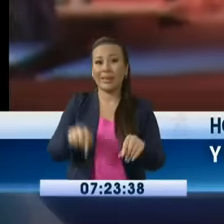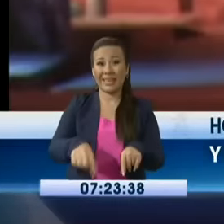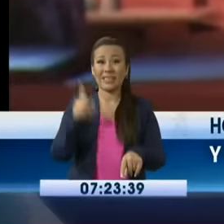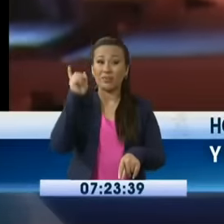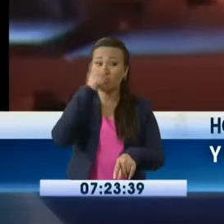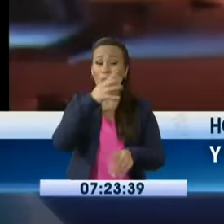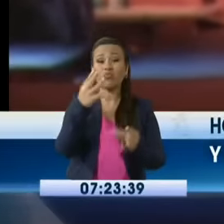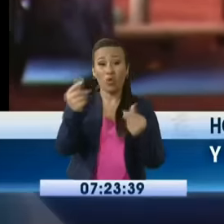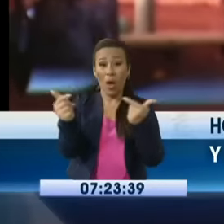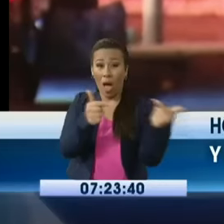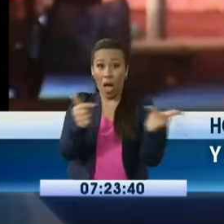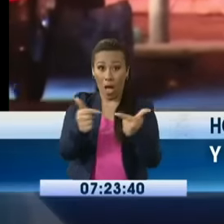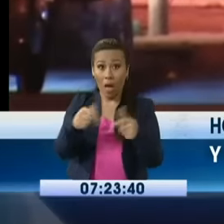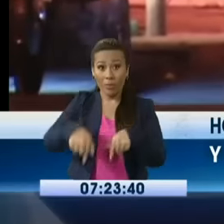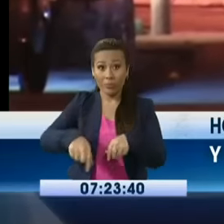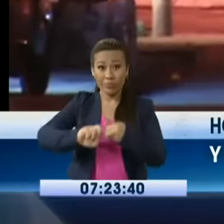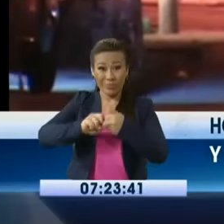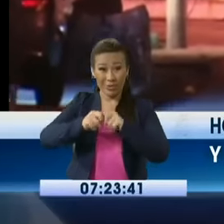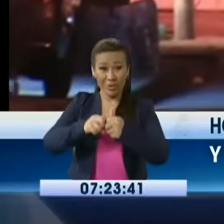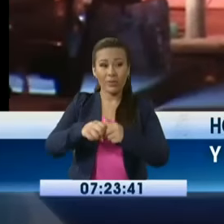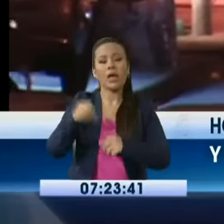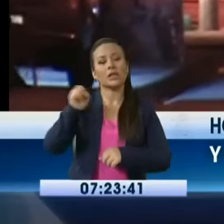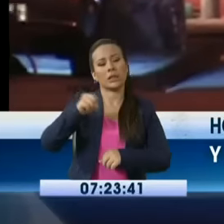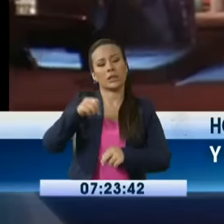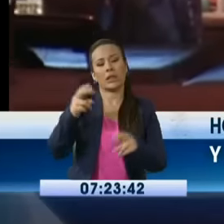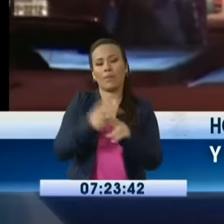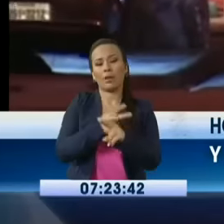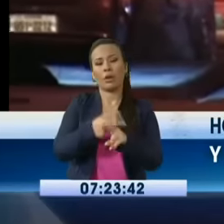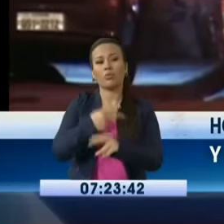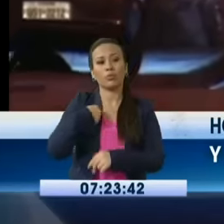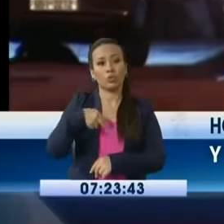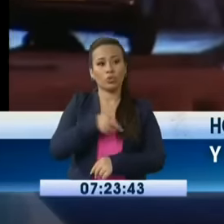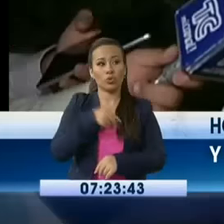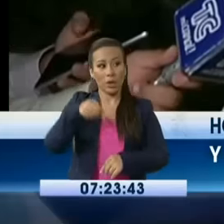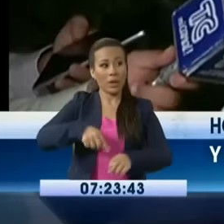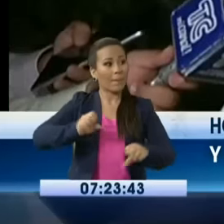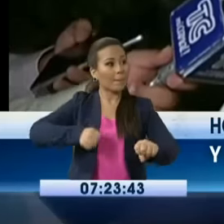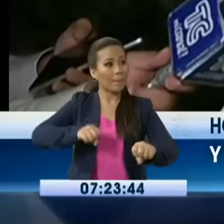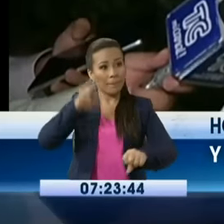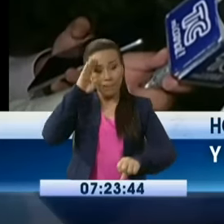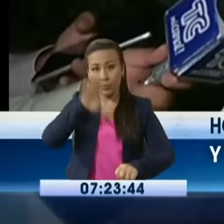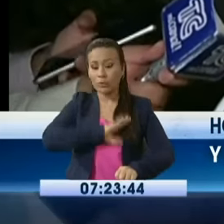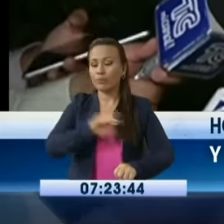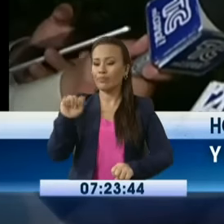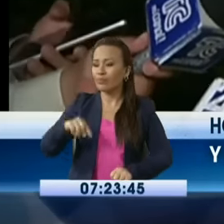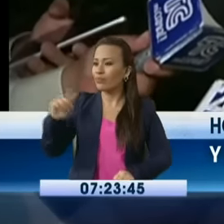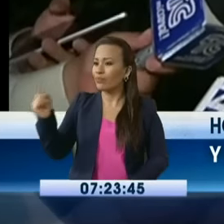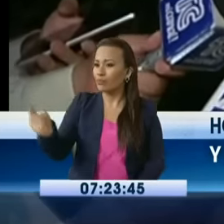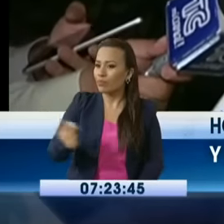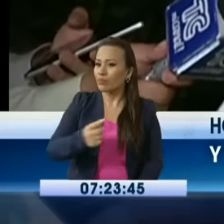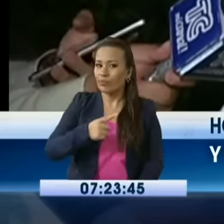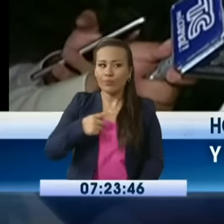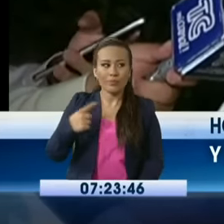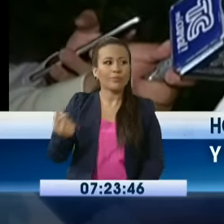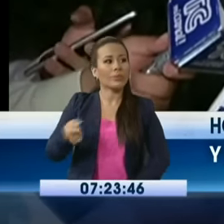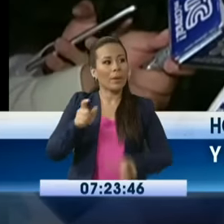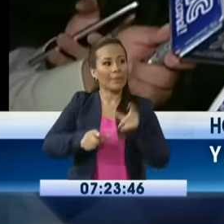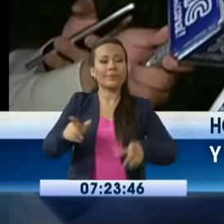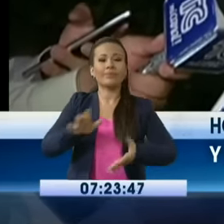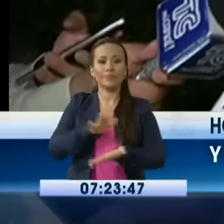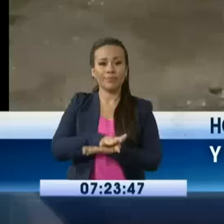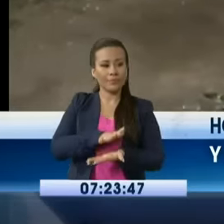conflictivo. Al parecer sí, es peligroso. Por eso estamos para nosotros, para que no haya novedades con la ciudadanía y que descanse la gente tranquila. Por eso